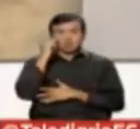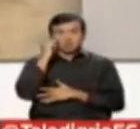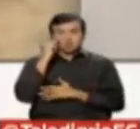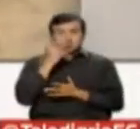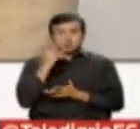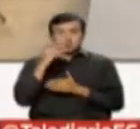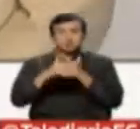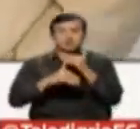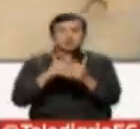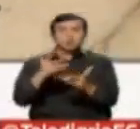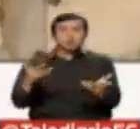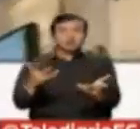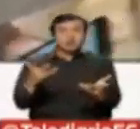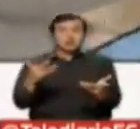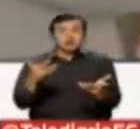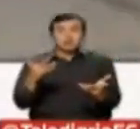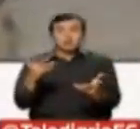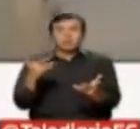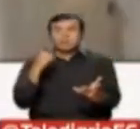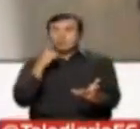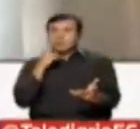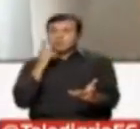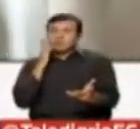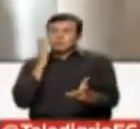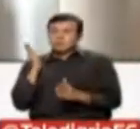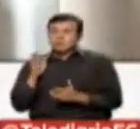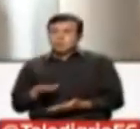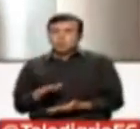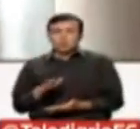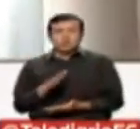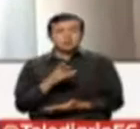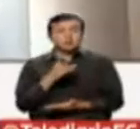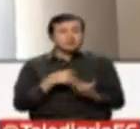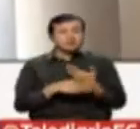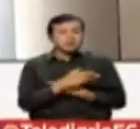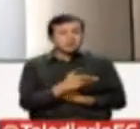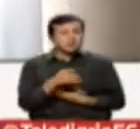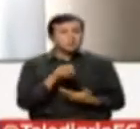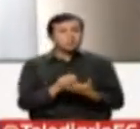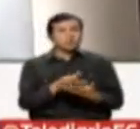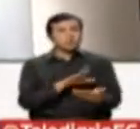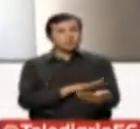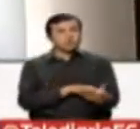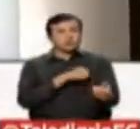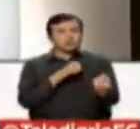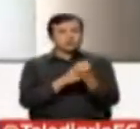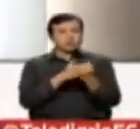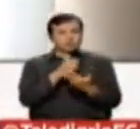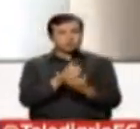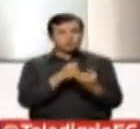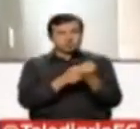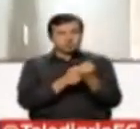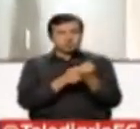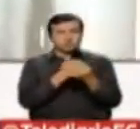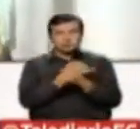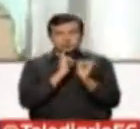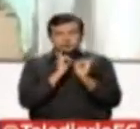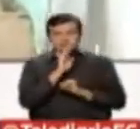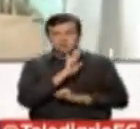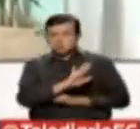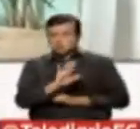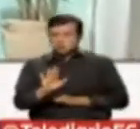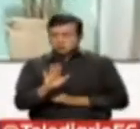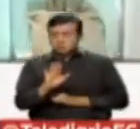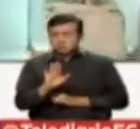momento de la vida nos vamos a ir entonces decidimos construir un proyecto o un programa que de alguna manera fortalezca esa independencia a ellos